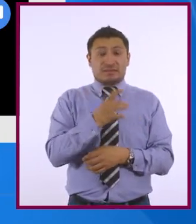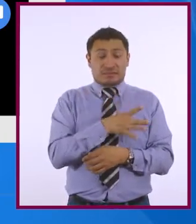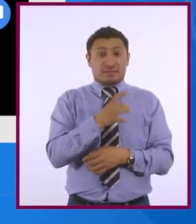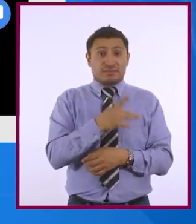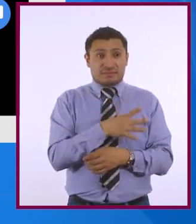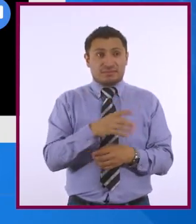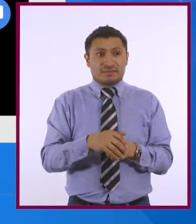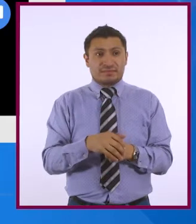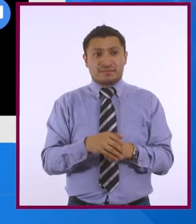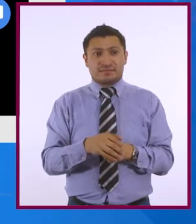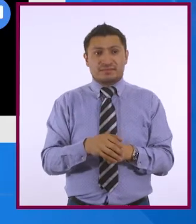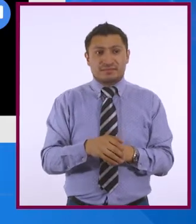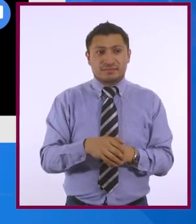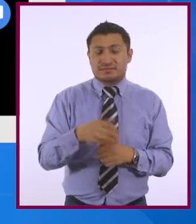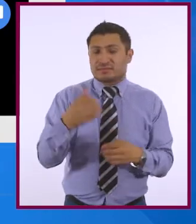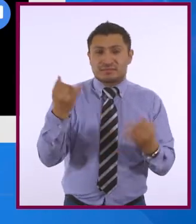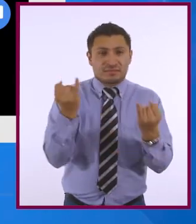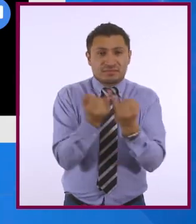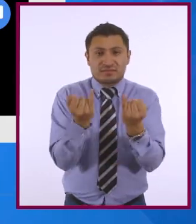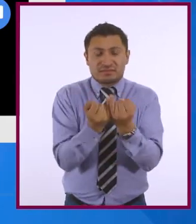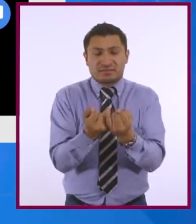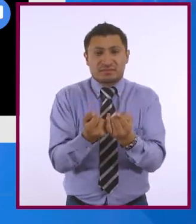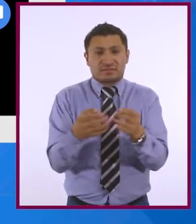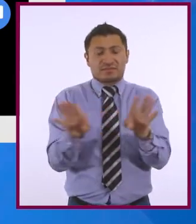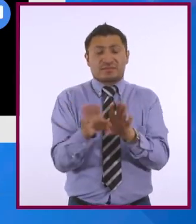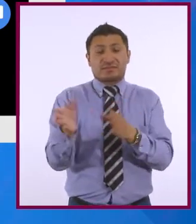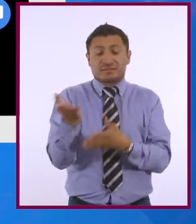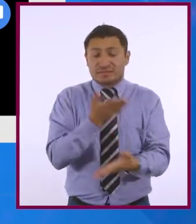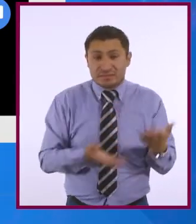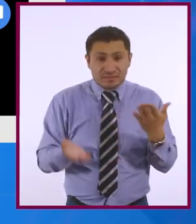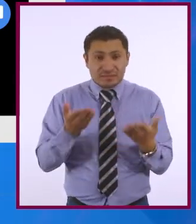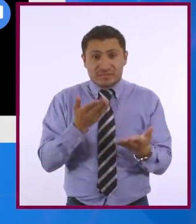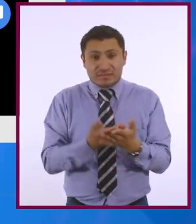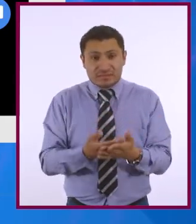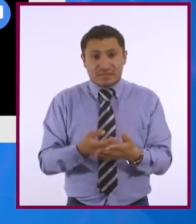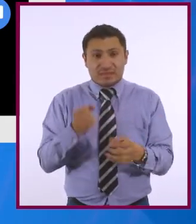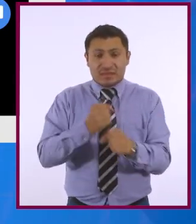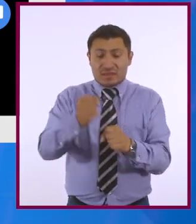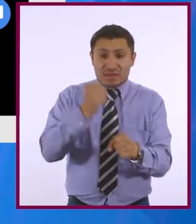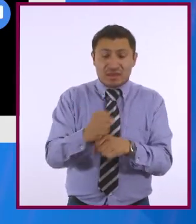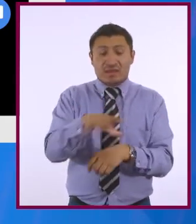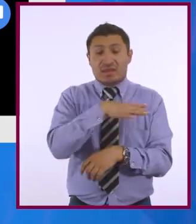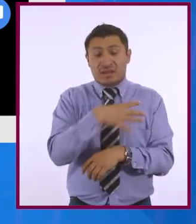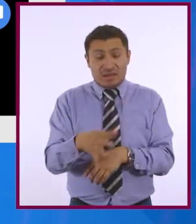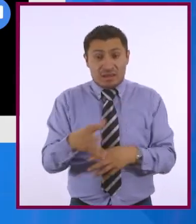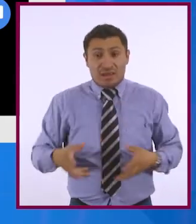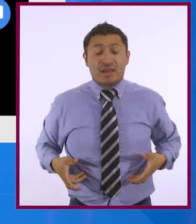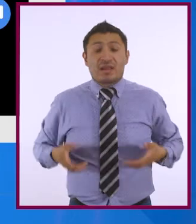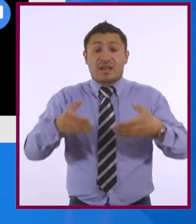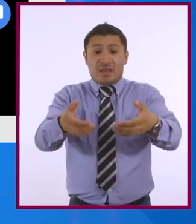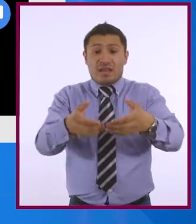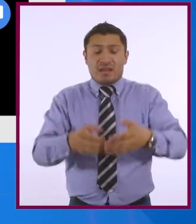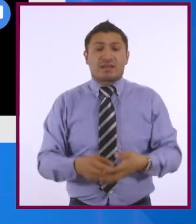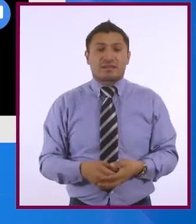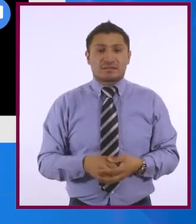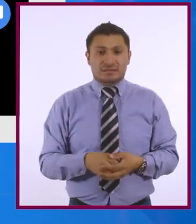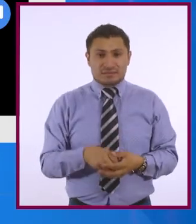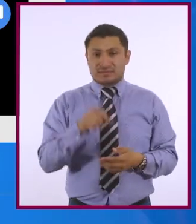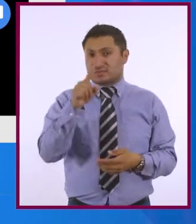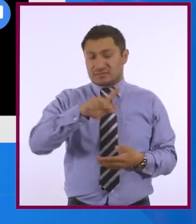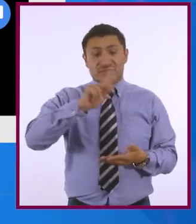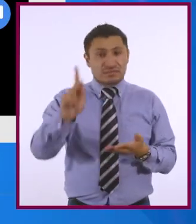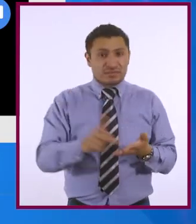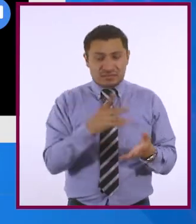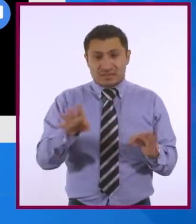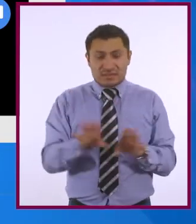¿no? En el que, y también combinado esto con una violencia generalizada en las calles, otra vez,